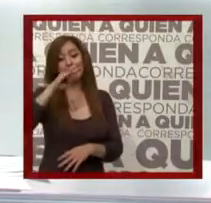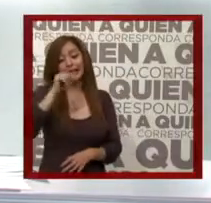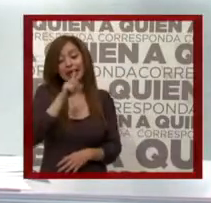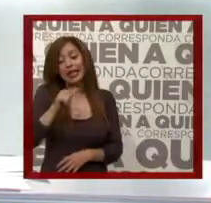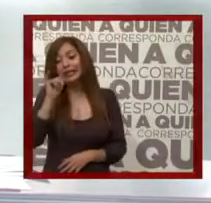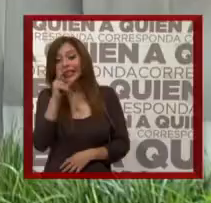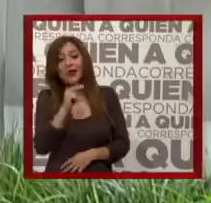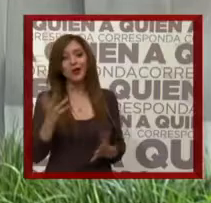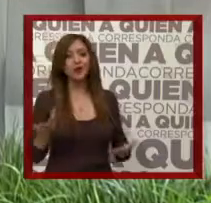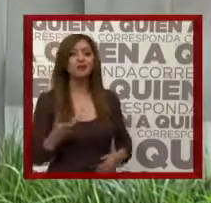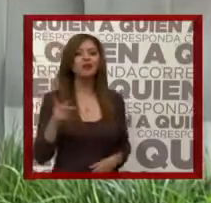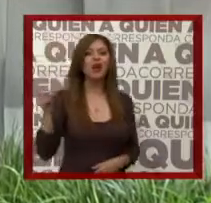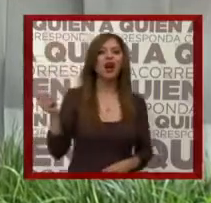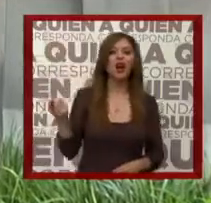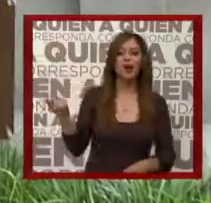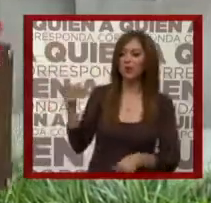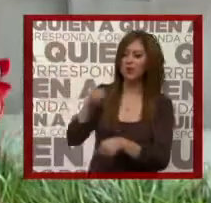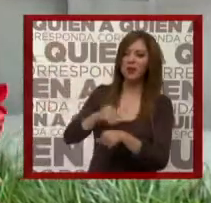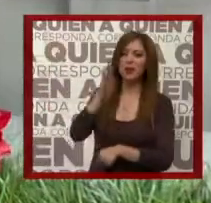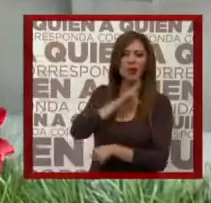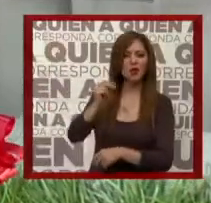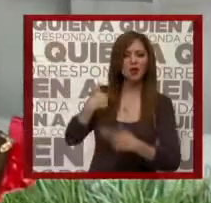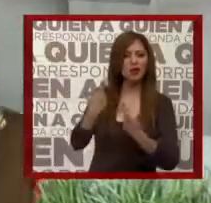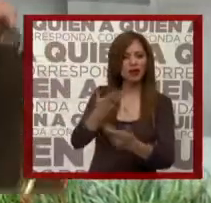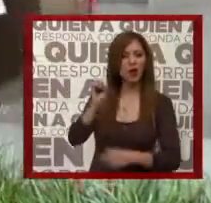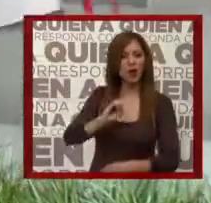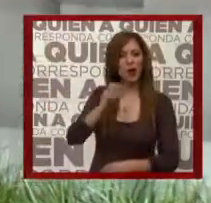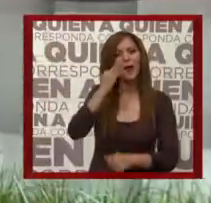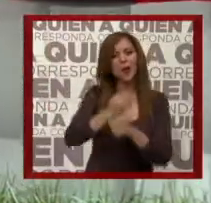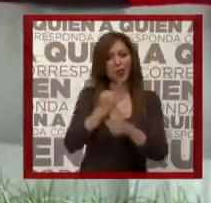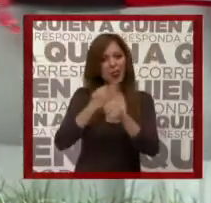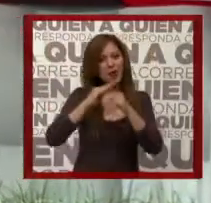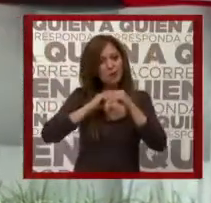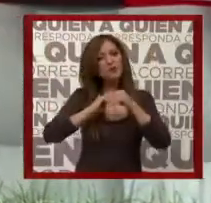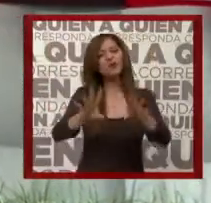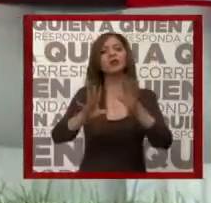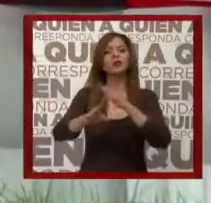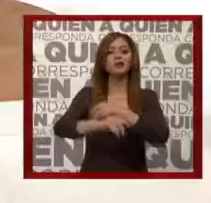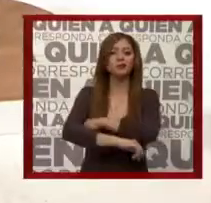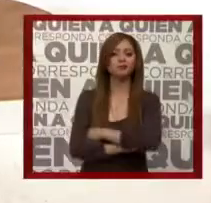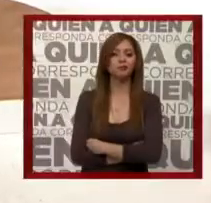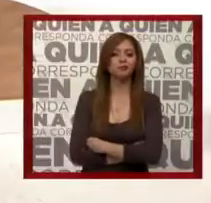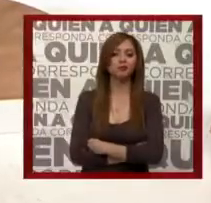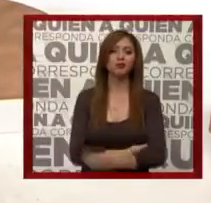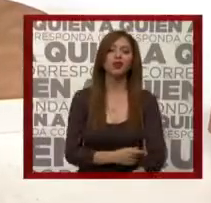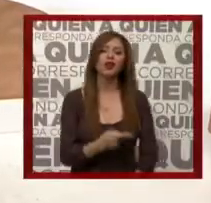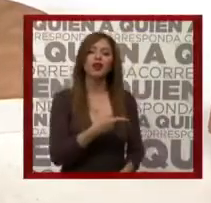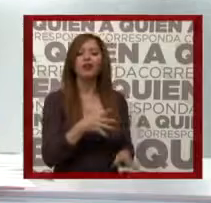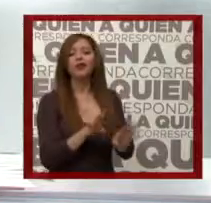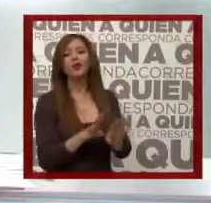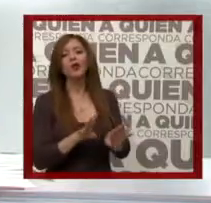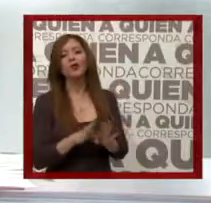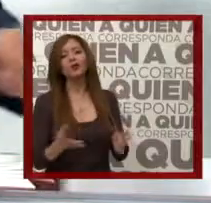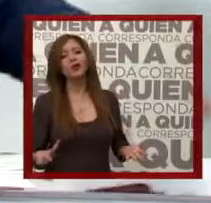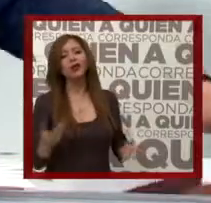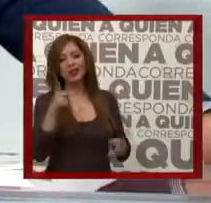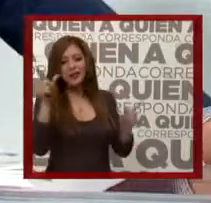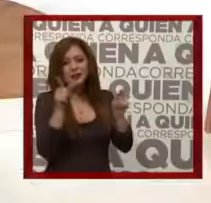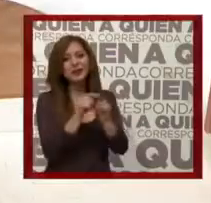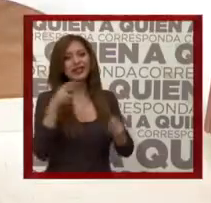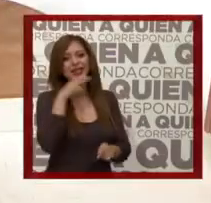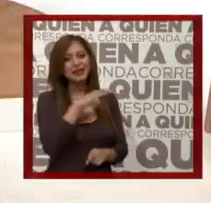está portando mal y no le voy a dar su regalo. Primero vamos a ir a la nota y es después esto, se lo además, doy. Caprichitos. Corta más la cortinilla. No.